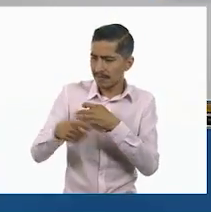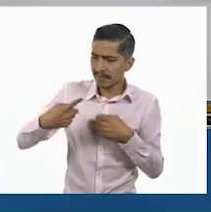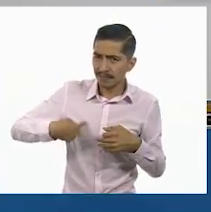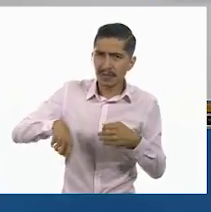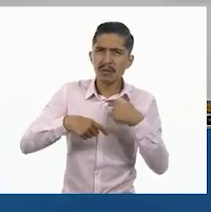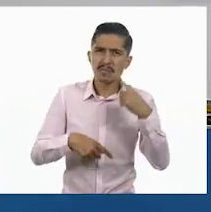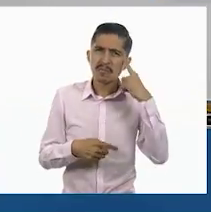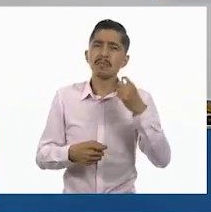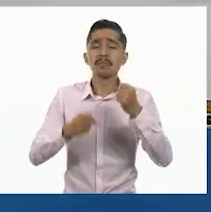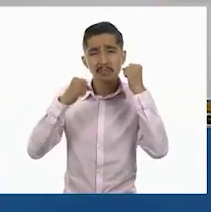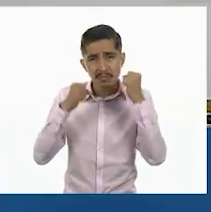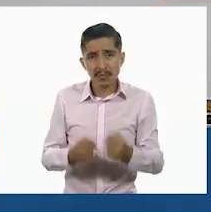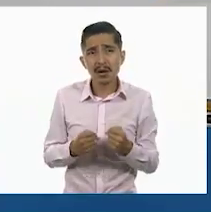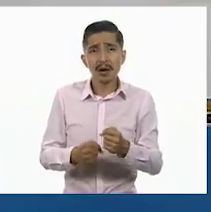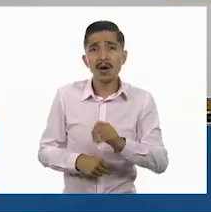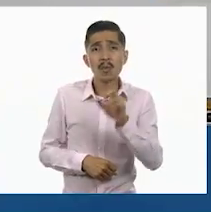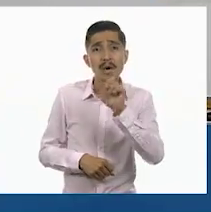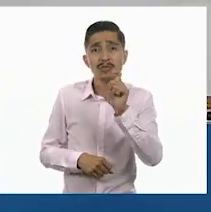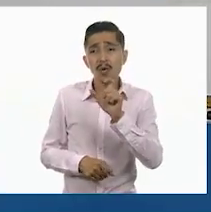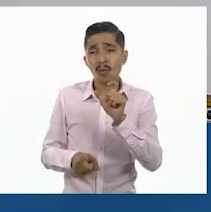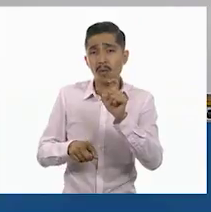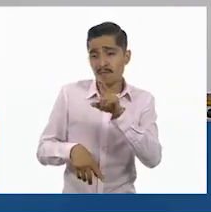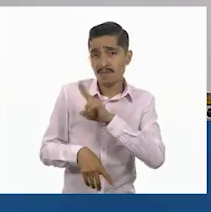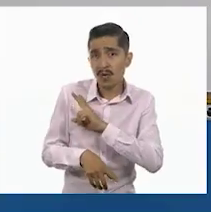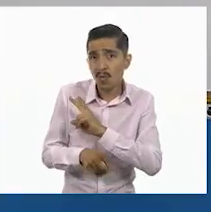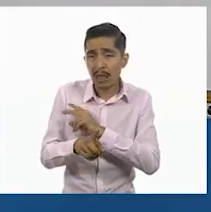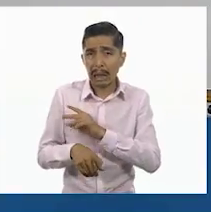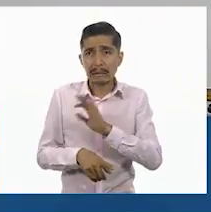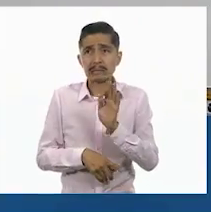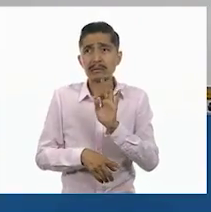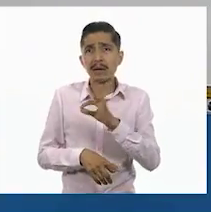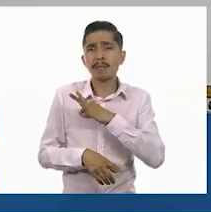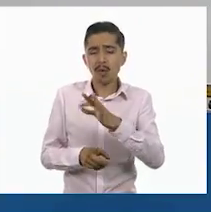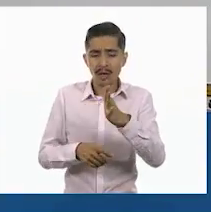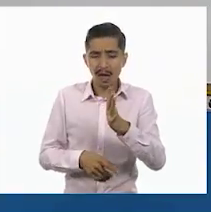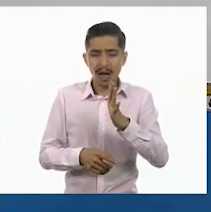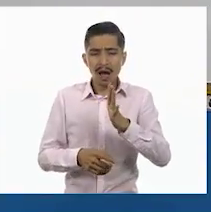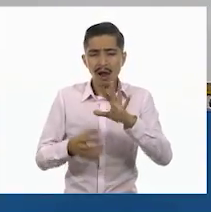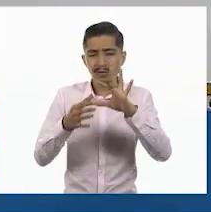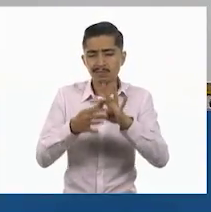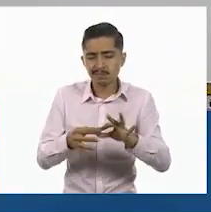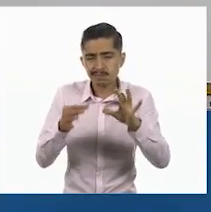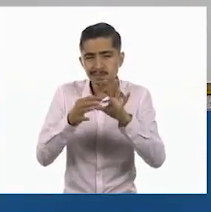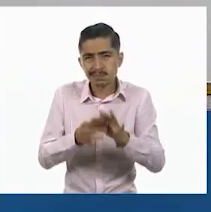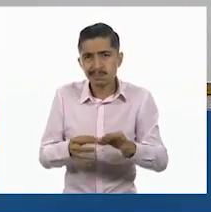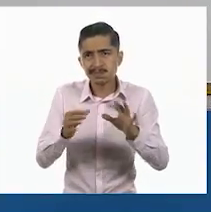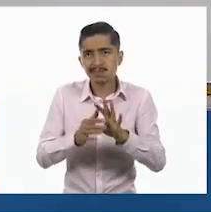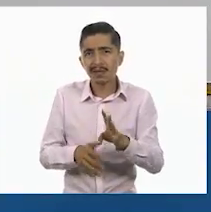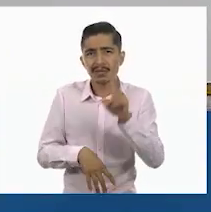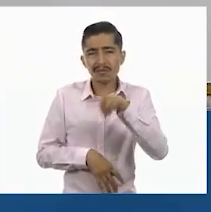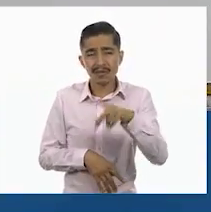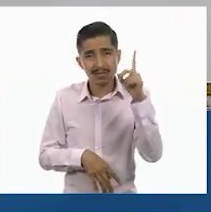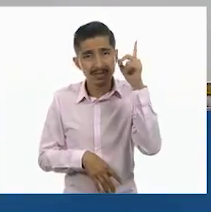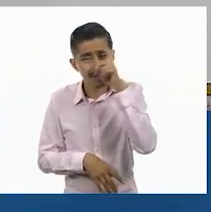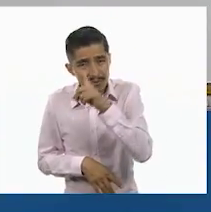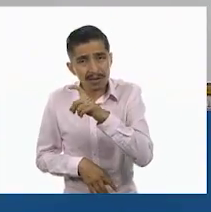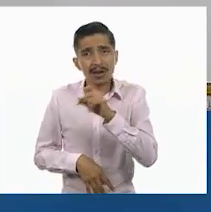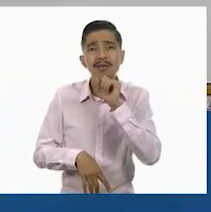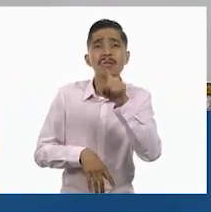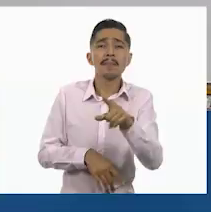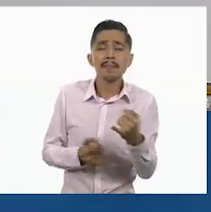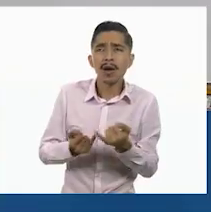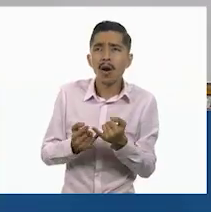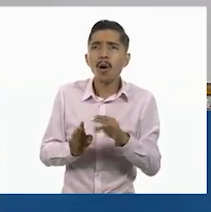seguramente tú en la autobiografía que hagas vas a poder también darnos cuenta de situaciones difíciles y situaciones también